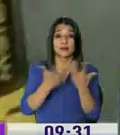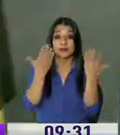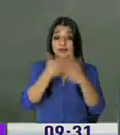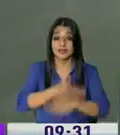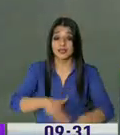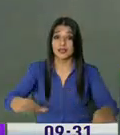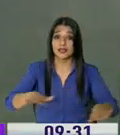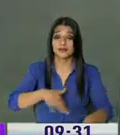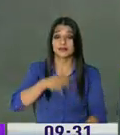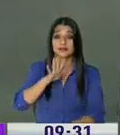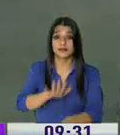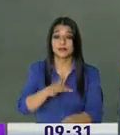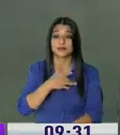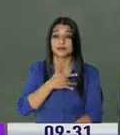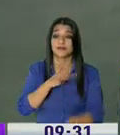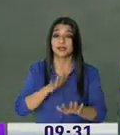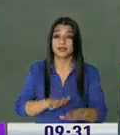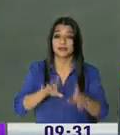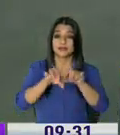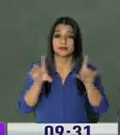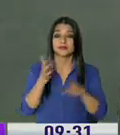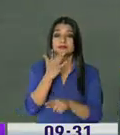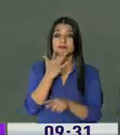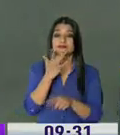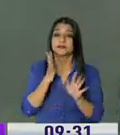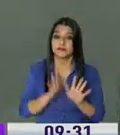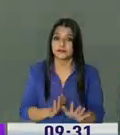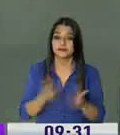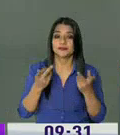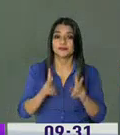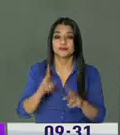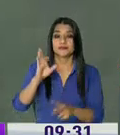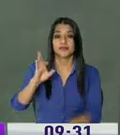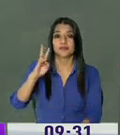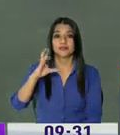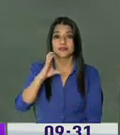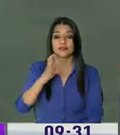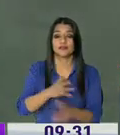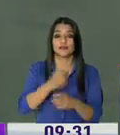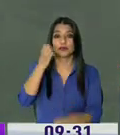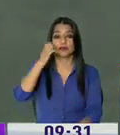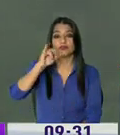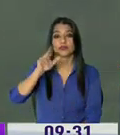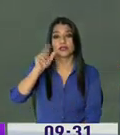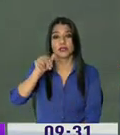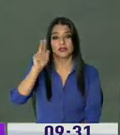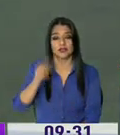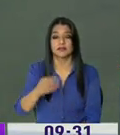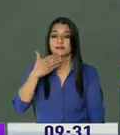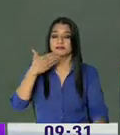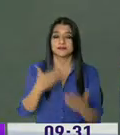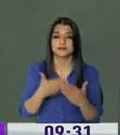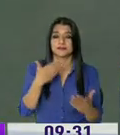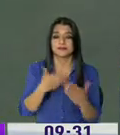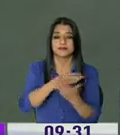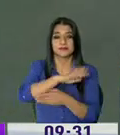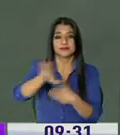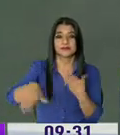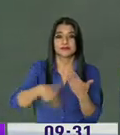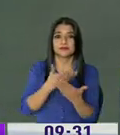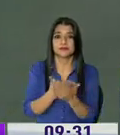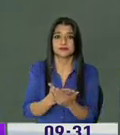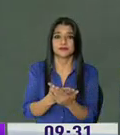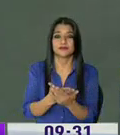Es el sentir de Corporación Favorita, también de Televicentro y la Fundación Jonathan, eternamente agradecidos por